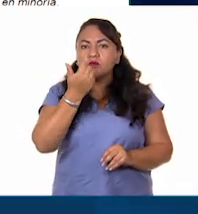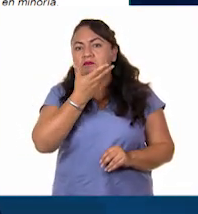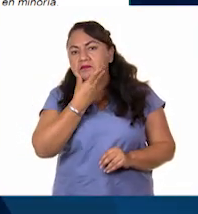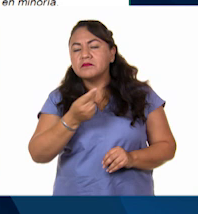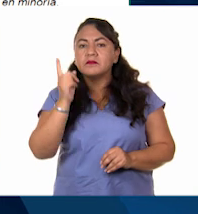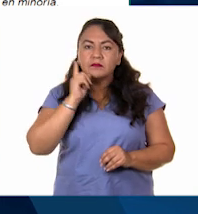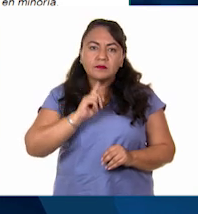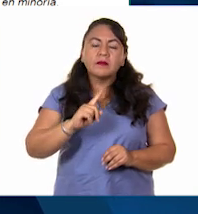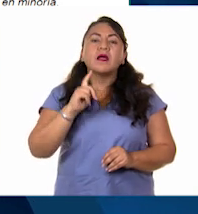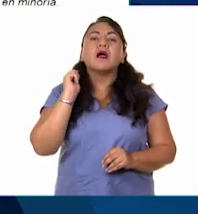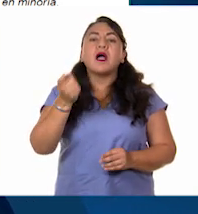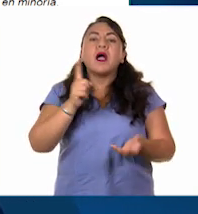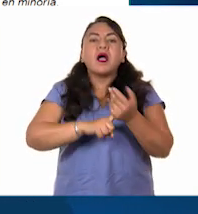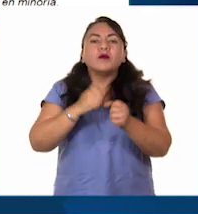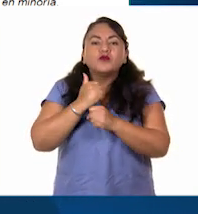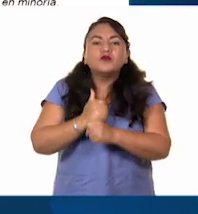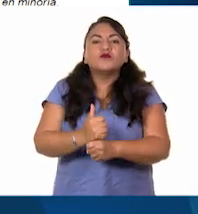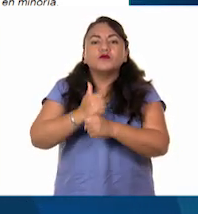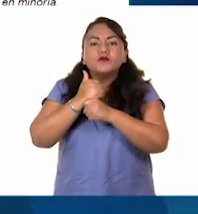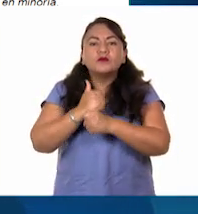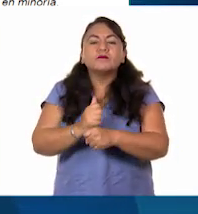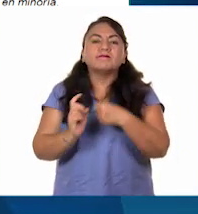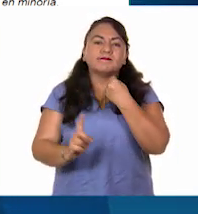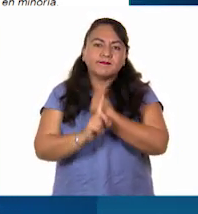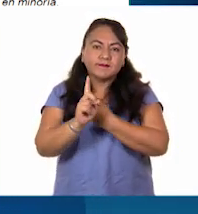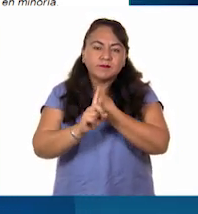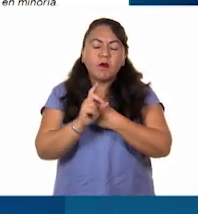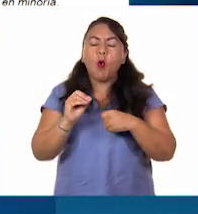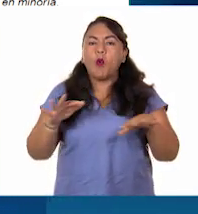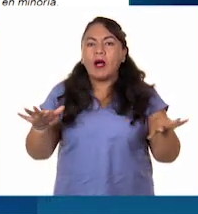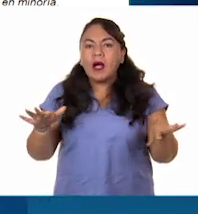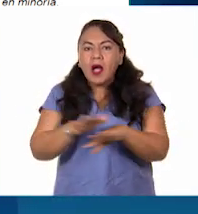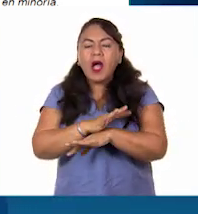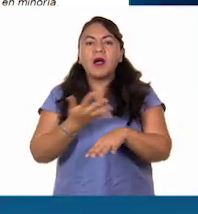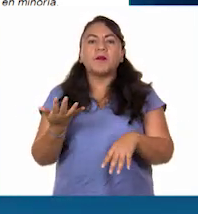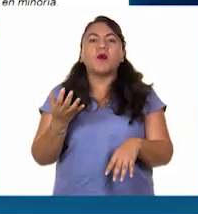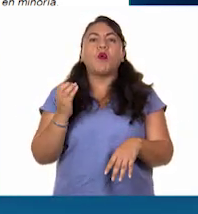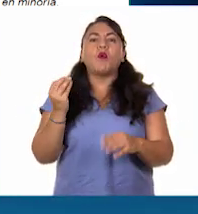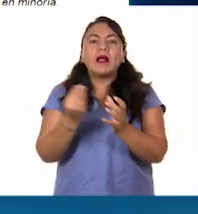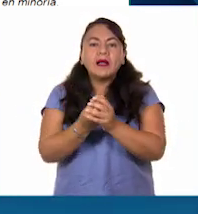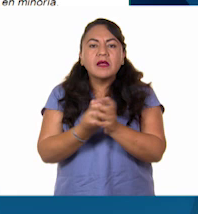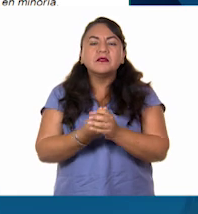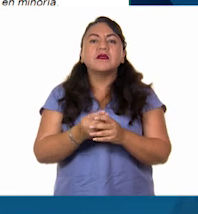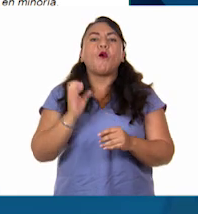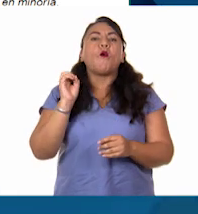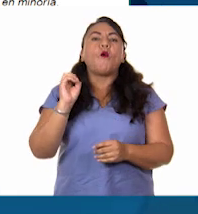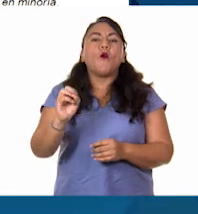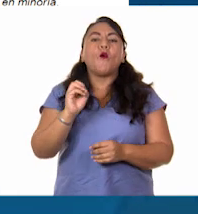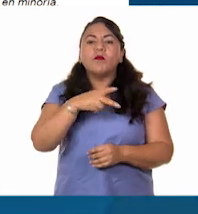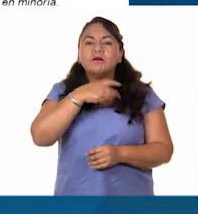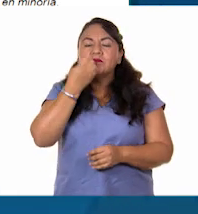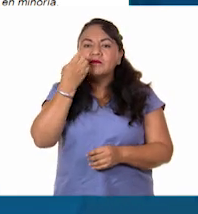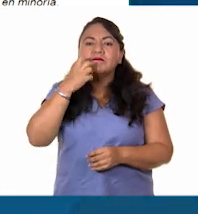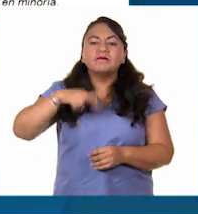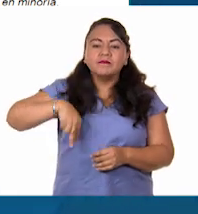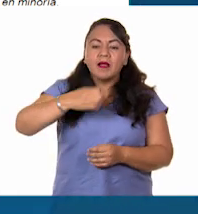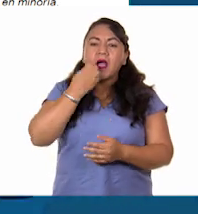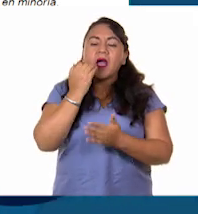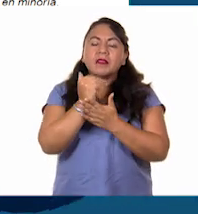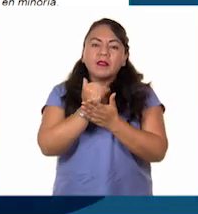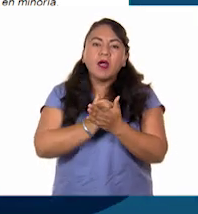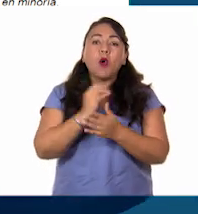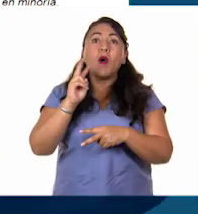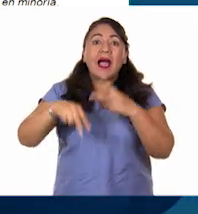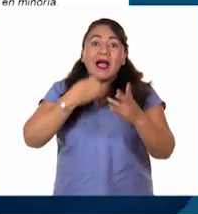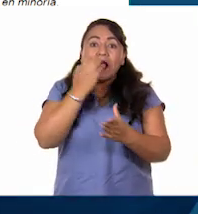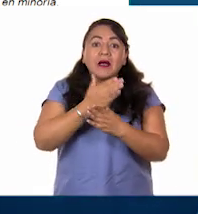como consecuencia de estar sufriendo acoso. Cambio repentino en la asistencia a clase o en el rendimiento académico. Asistencia irregular,